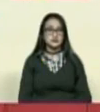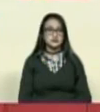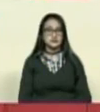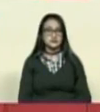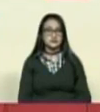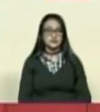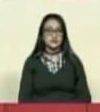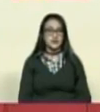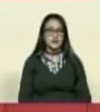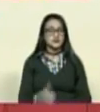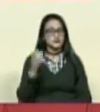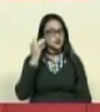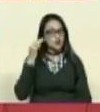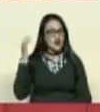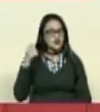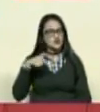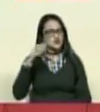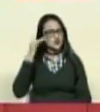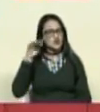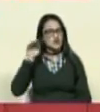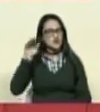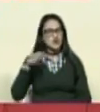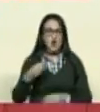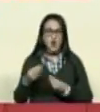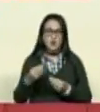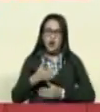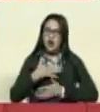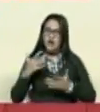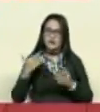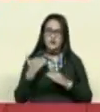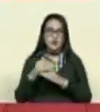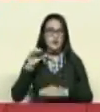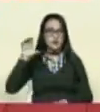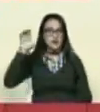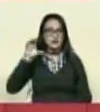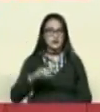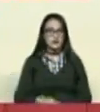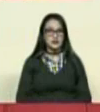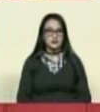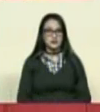Con sus sueños. Yo le dije, ¿cómo sueñas tu futuro? Grande, como la patria.